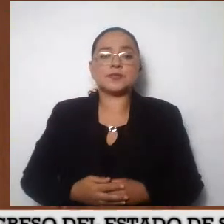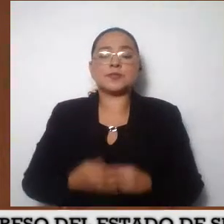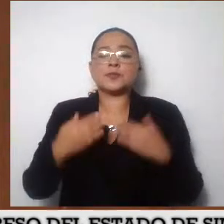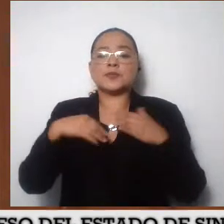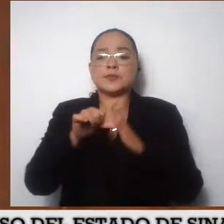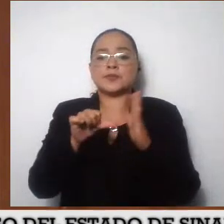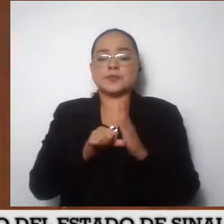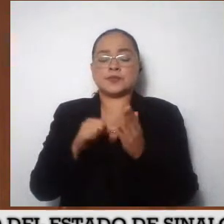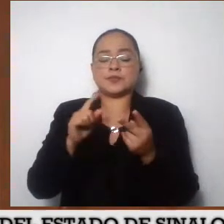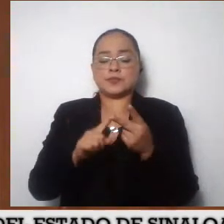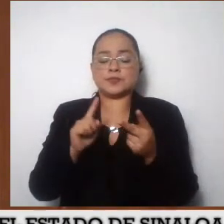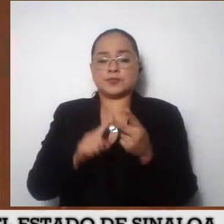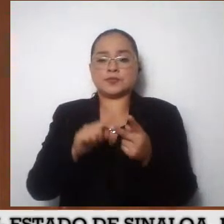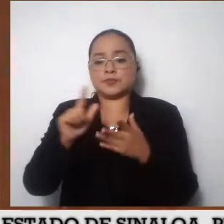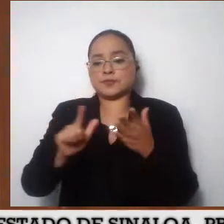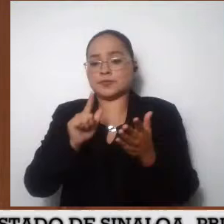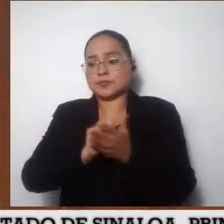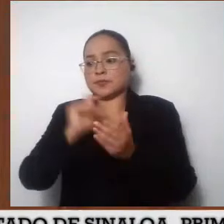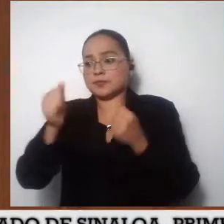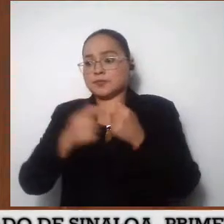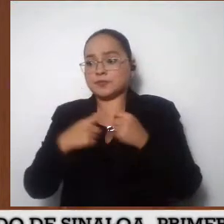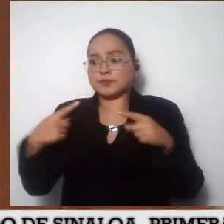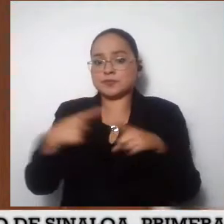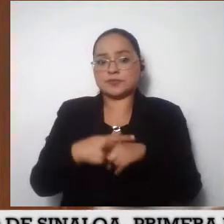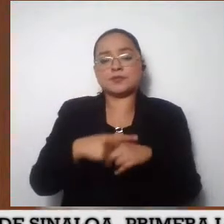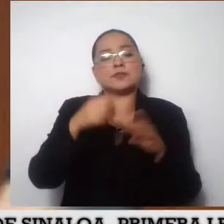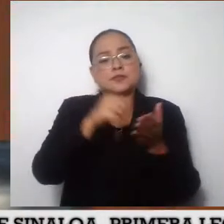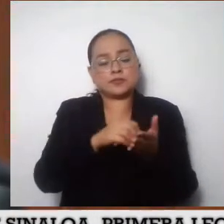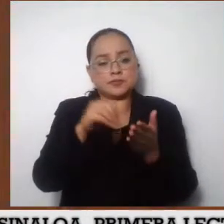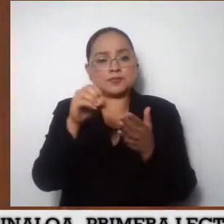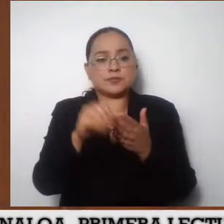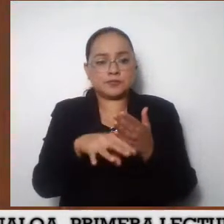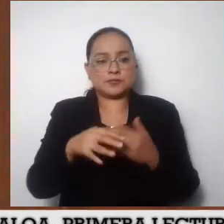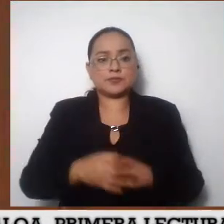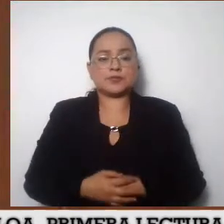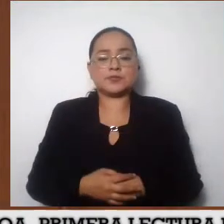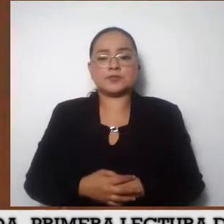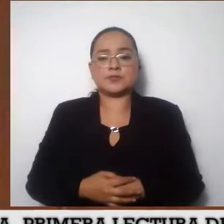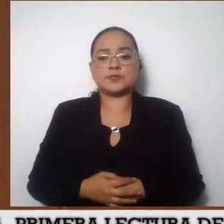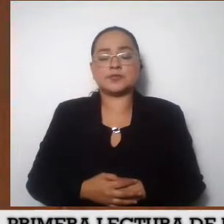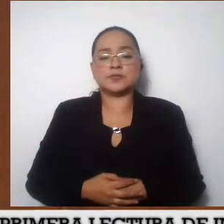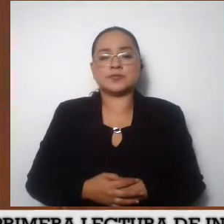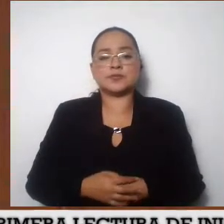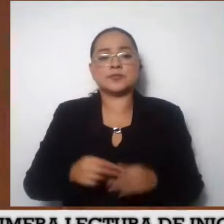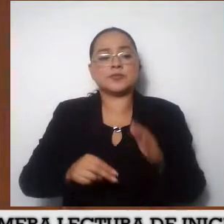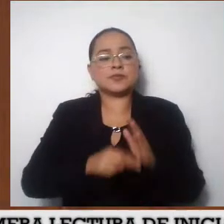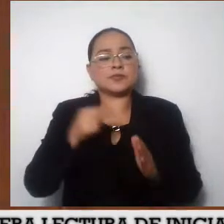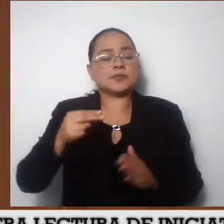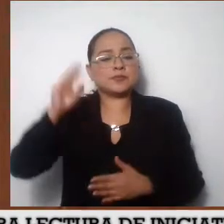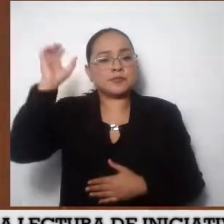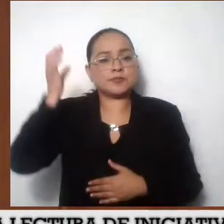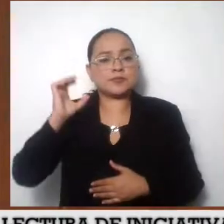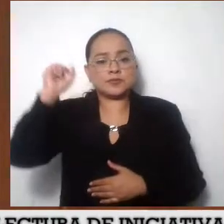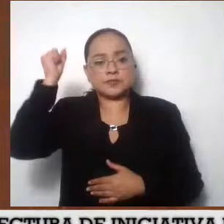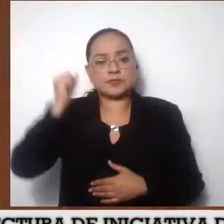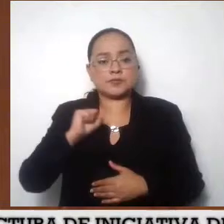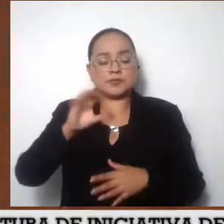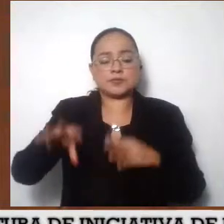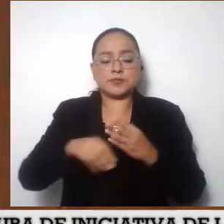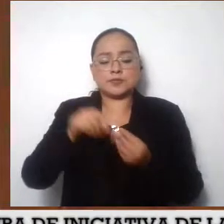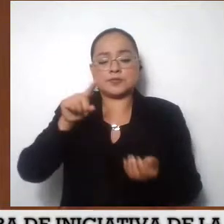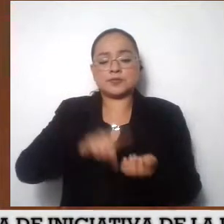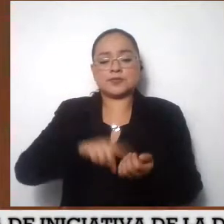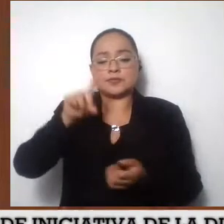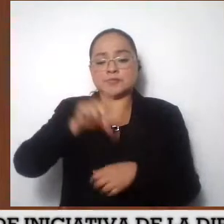segundo. Se derogan cualquier disposición que se oponga a lo señalado de este decreto. Atentamente, Culiacán Rosales, Sinaloa, a 18 de febrero del